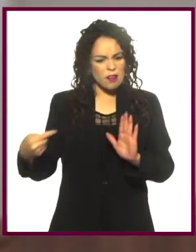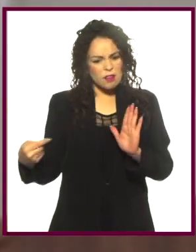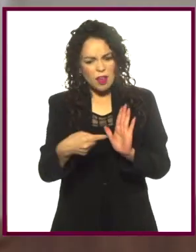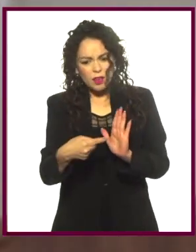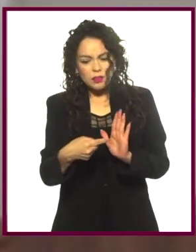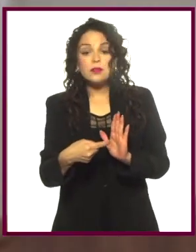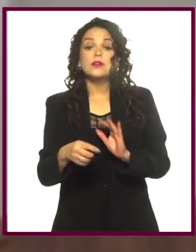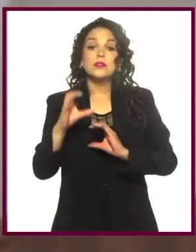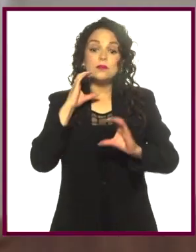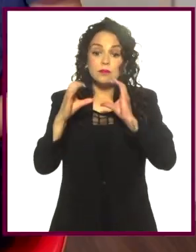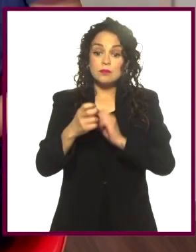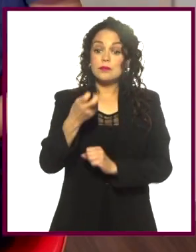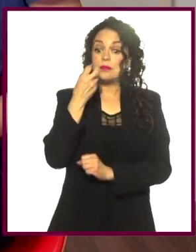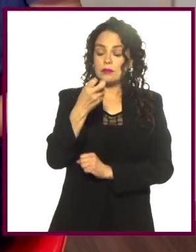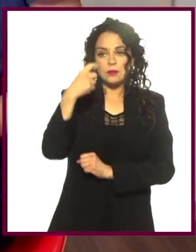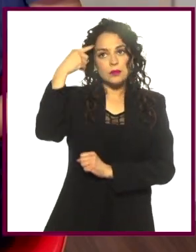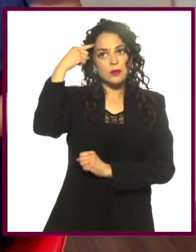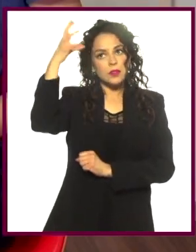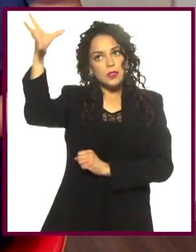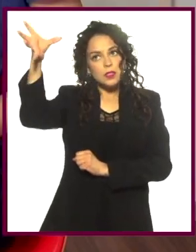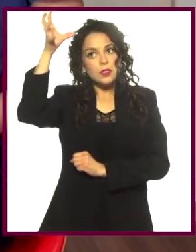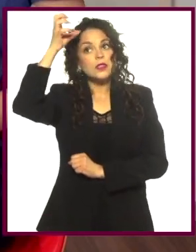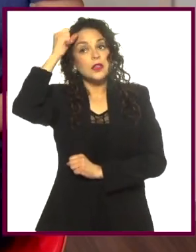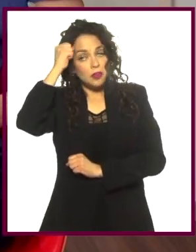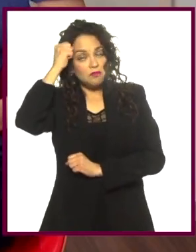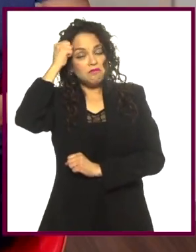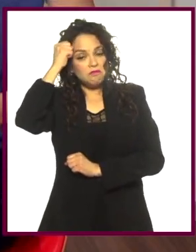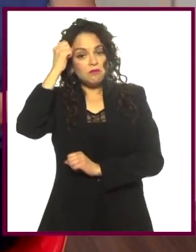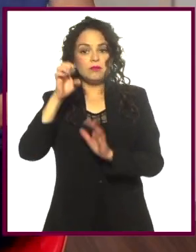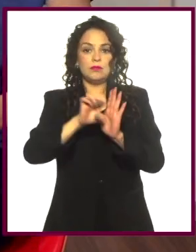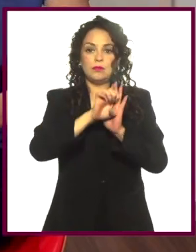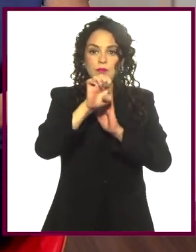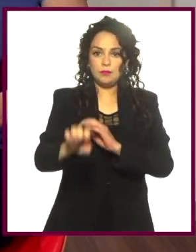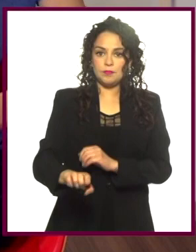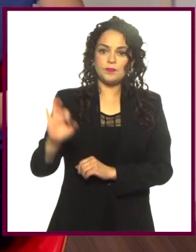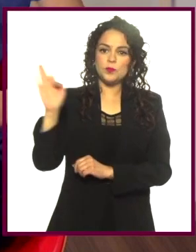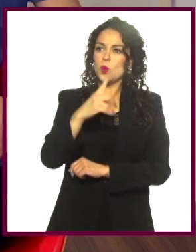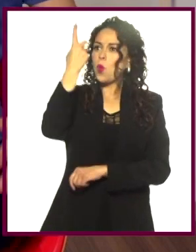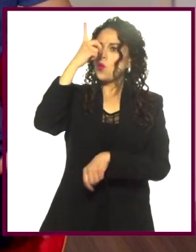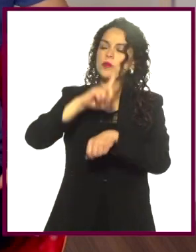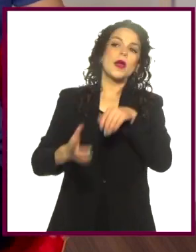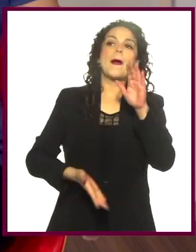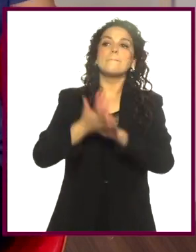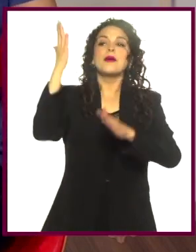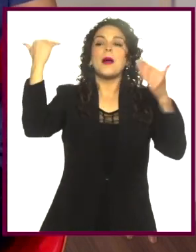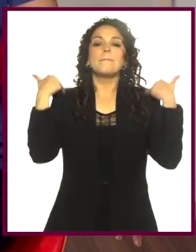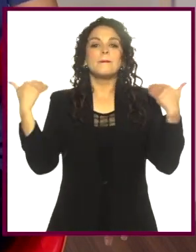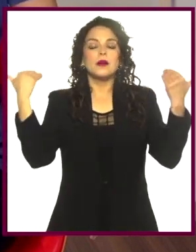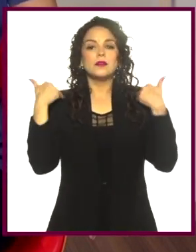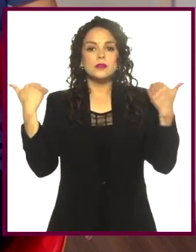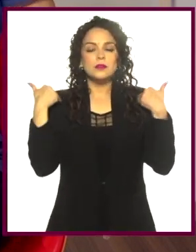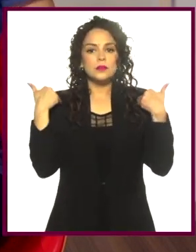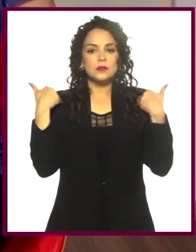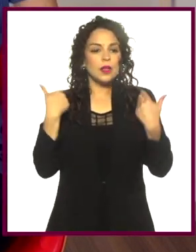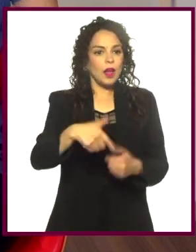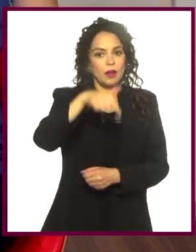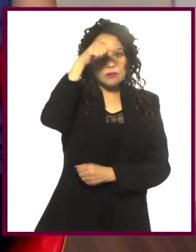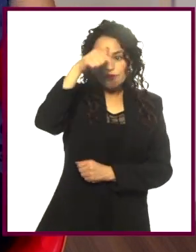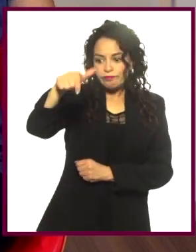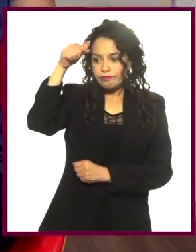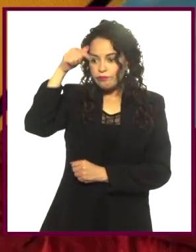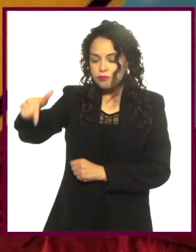la comunicación desde esta perspectiva. Por ejemplo, si un día fuéramos de paseo y nos encontráramos con una